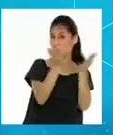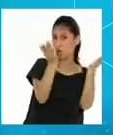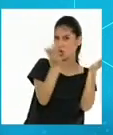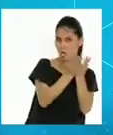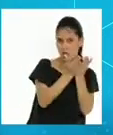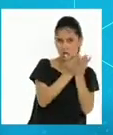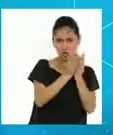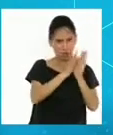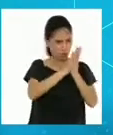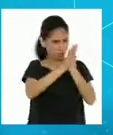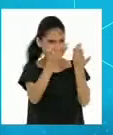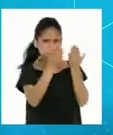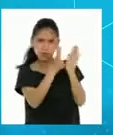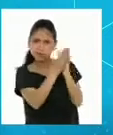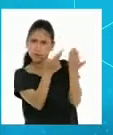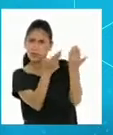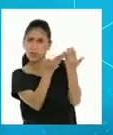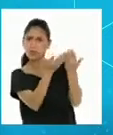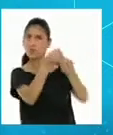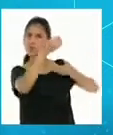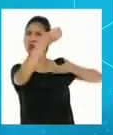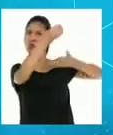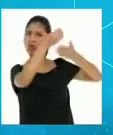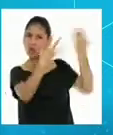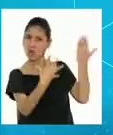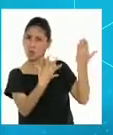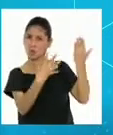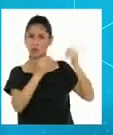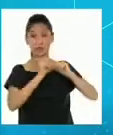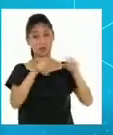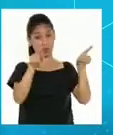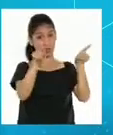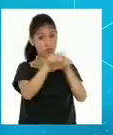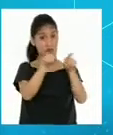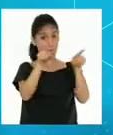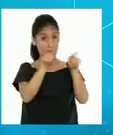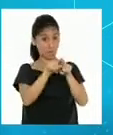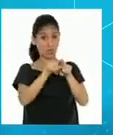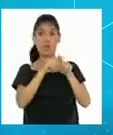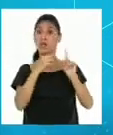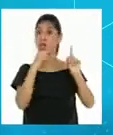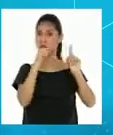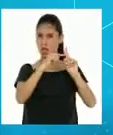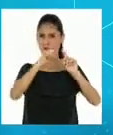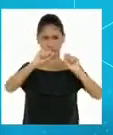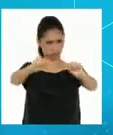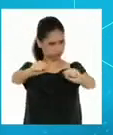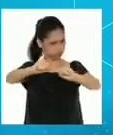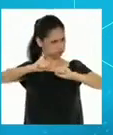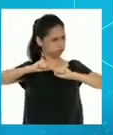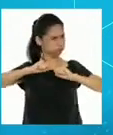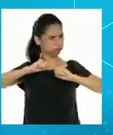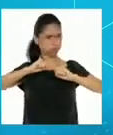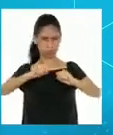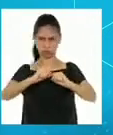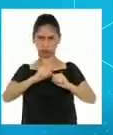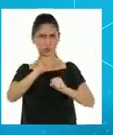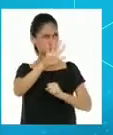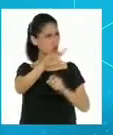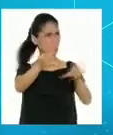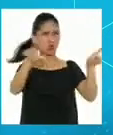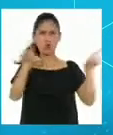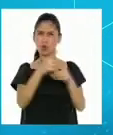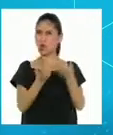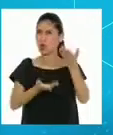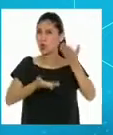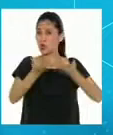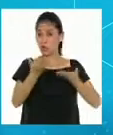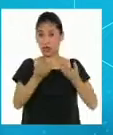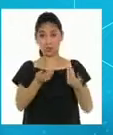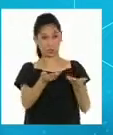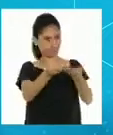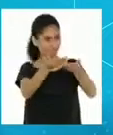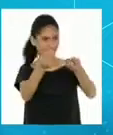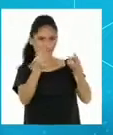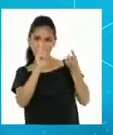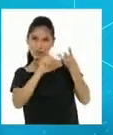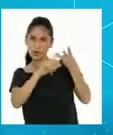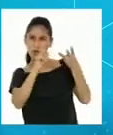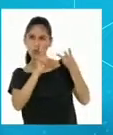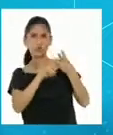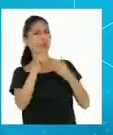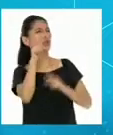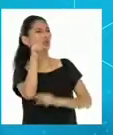talla de un adolescente, el lugar que ocupa un atleta en una competencia, la profesión que quieres